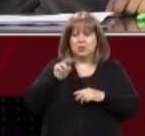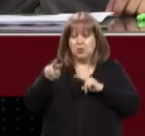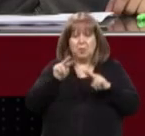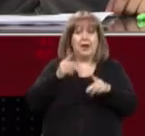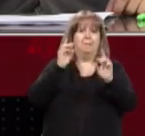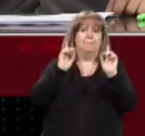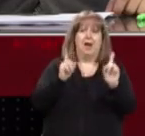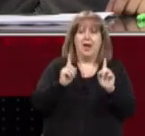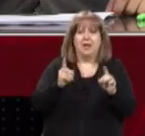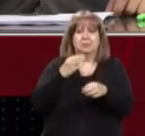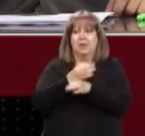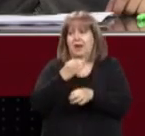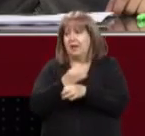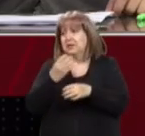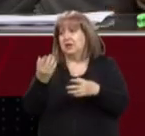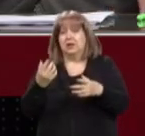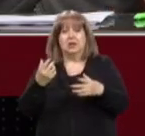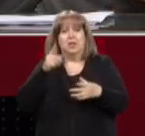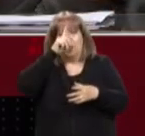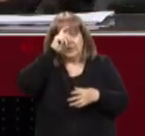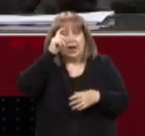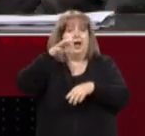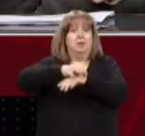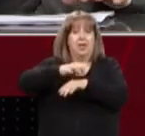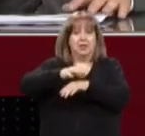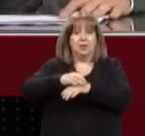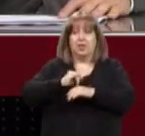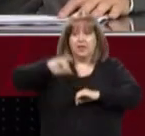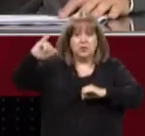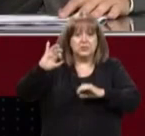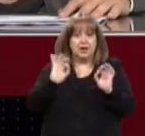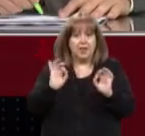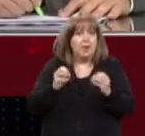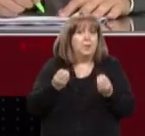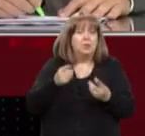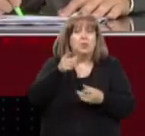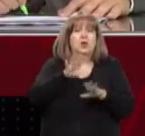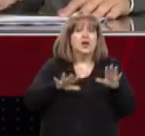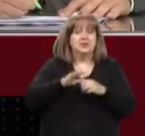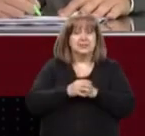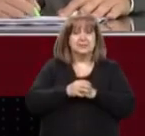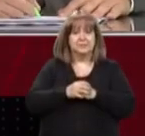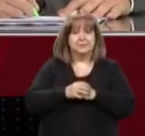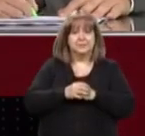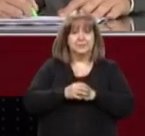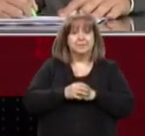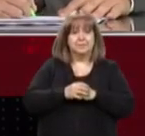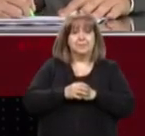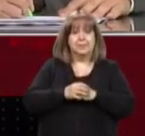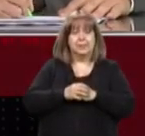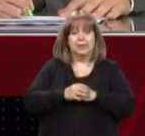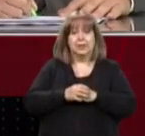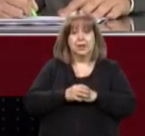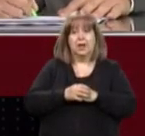nada? ¿Qué iba a pasar con esas personas? Y va a pasar de que se van a tener que tener la consecuencia